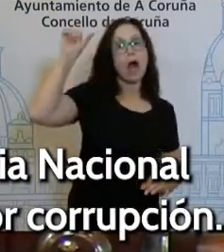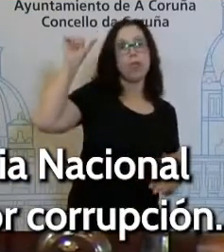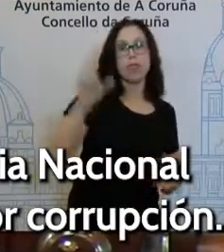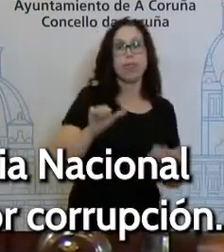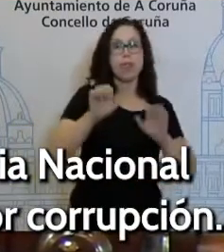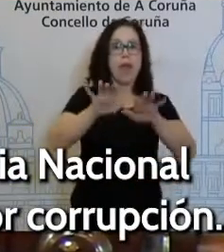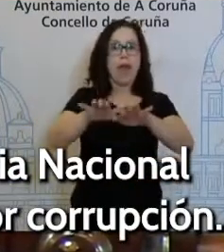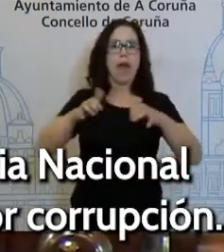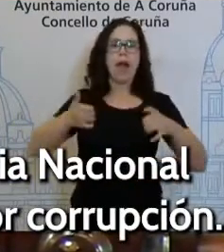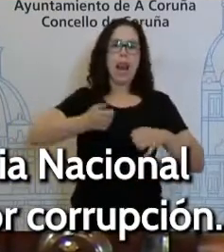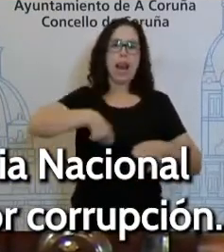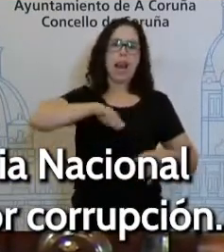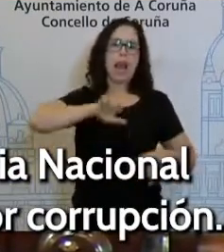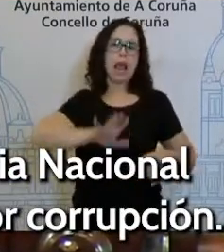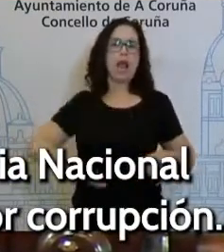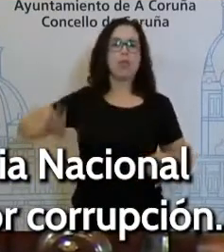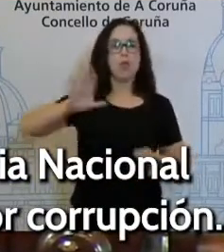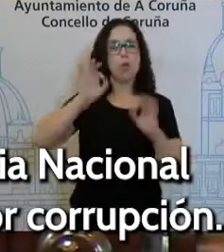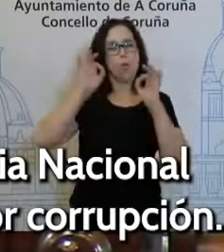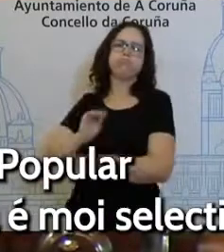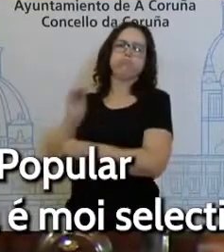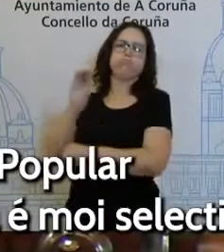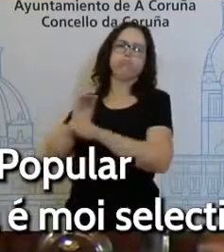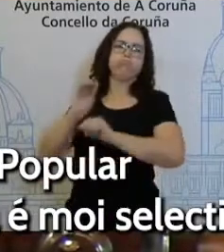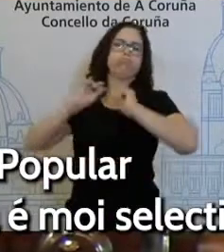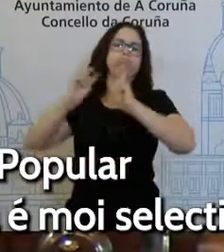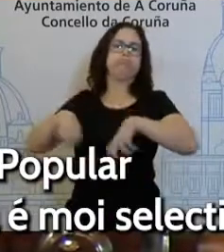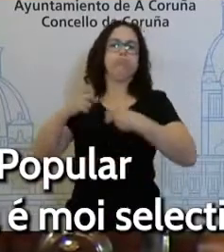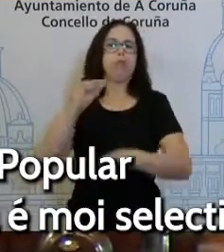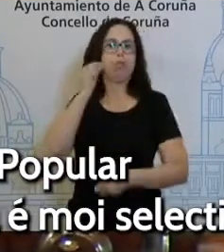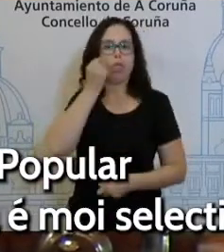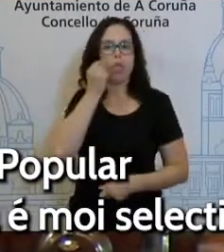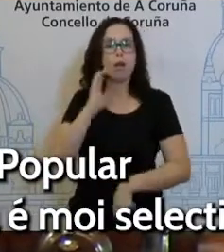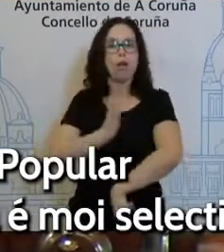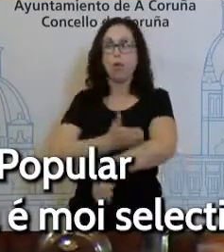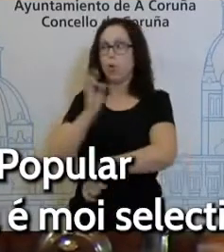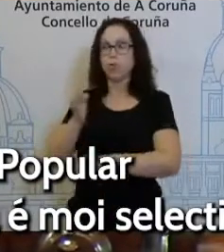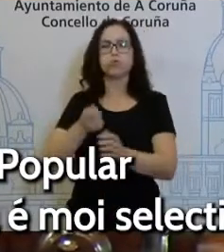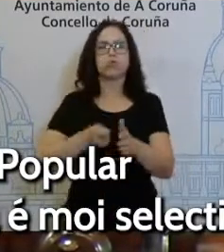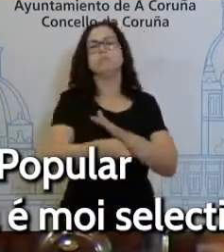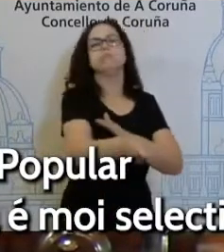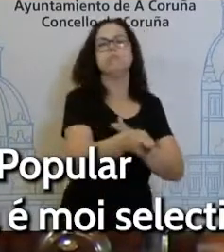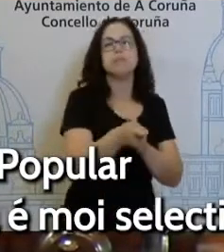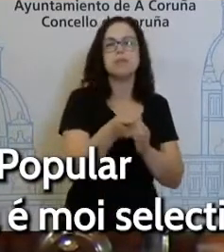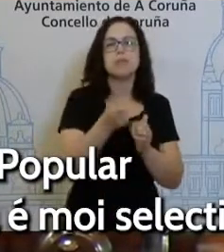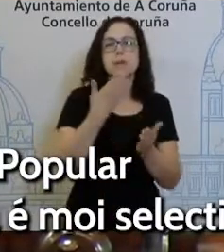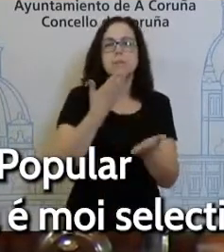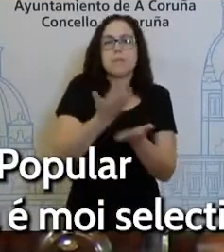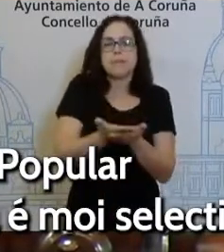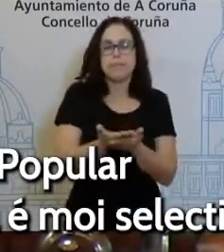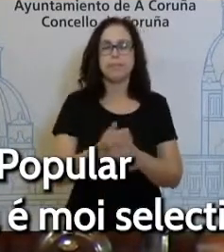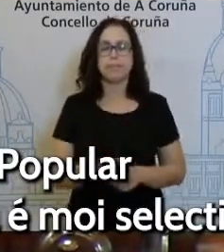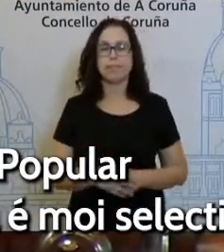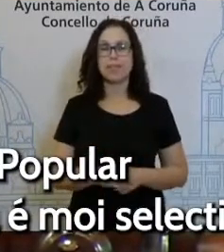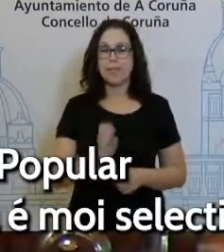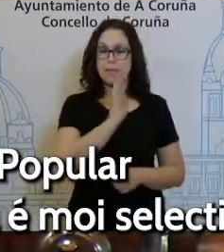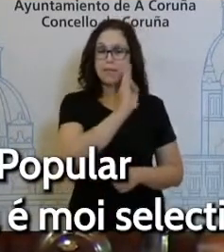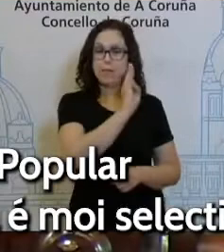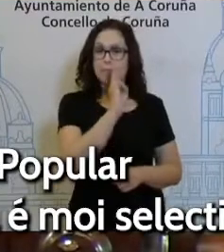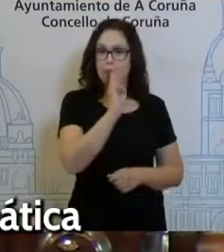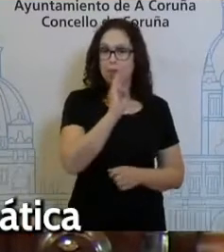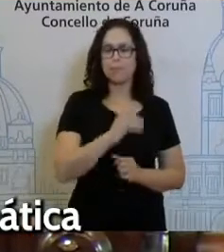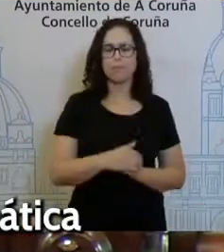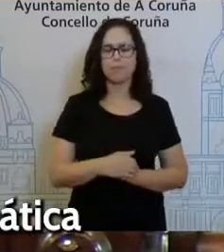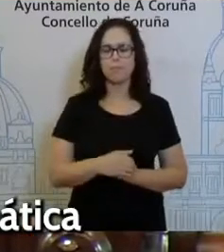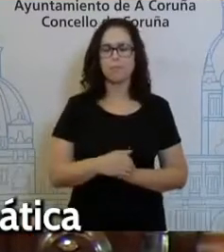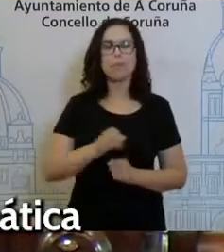condena unha vez máis ao Partido Popular por corrupción. A preocupación do Partido Popular pola criminalidade e a delincuencia é moi selectiva